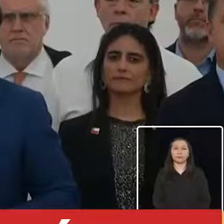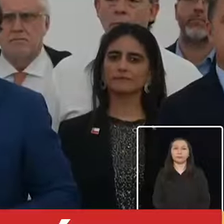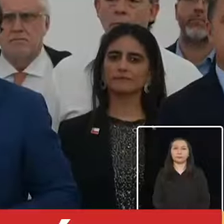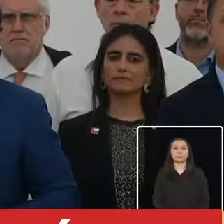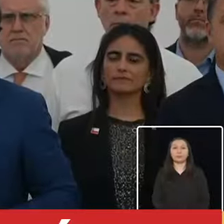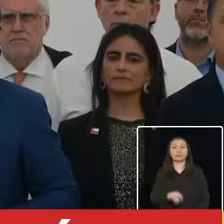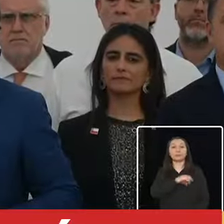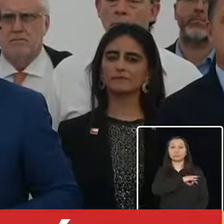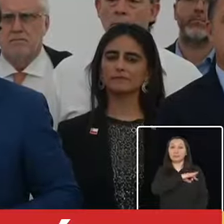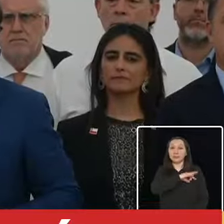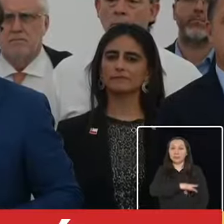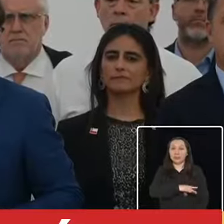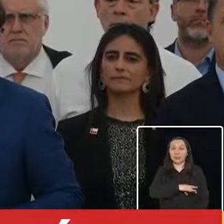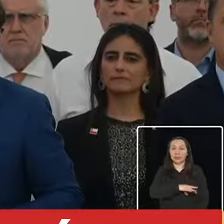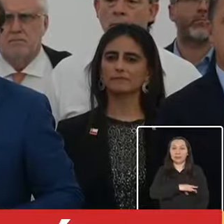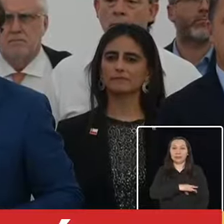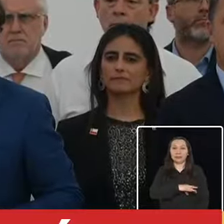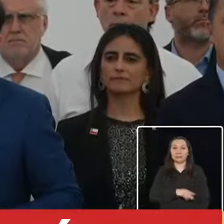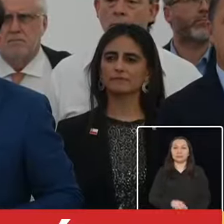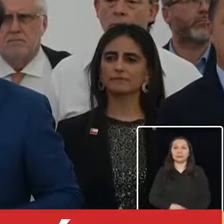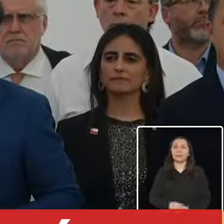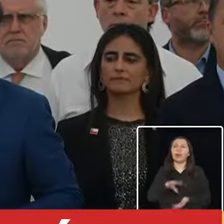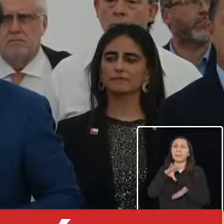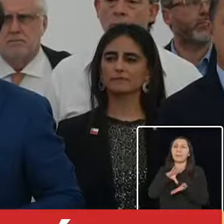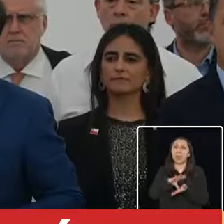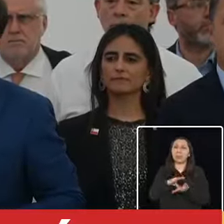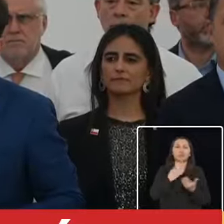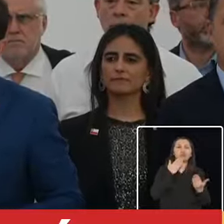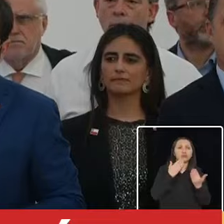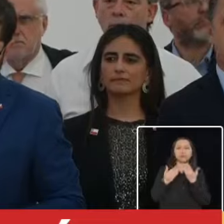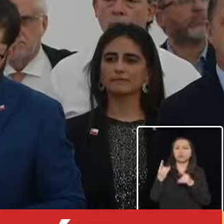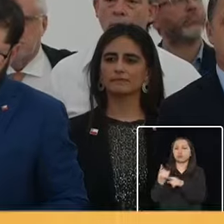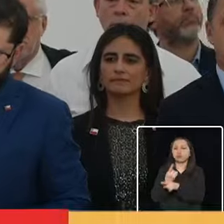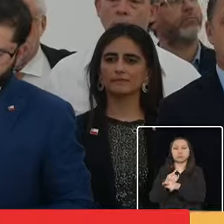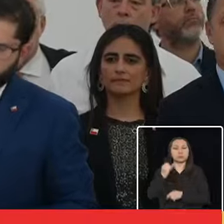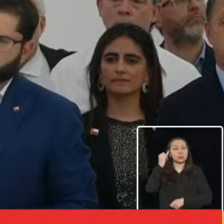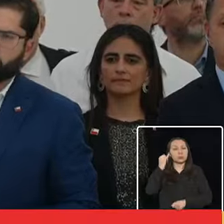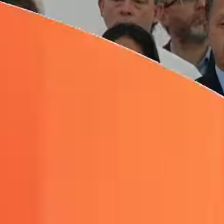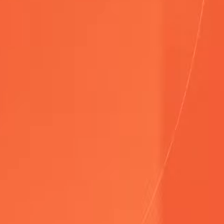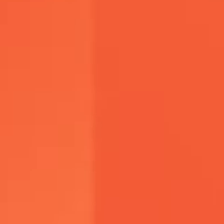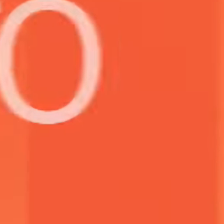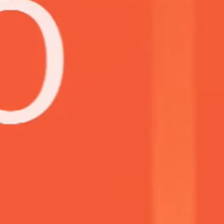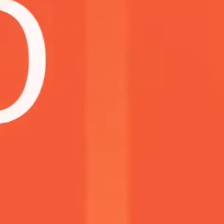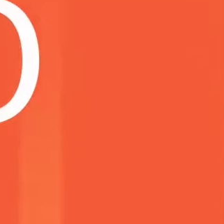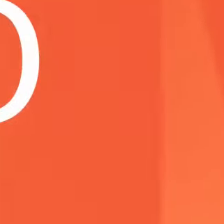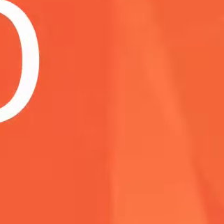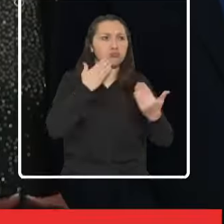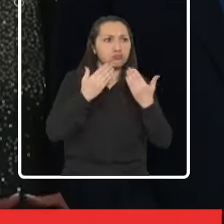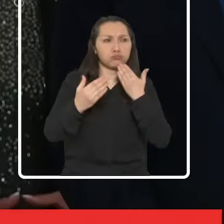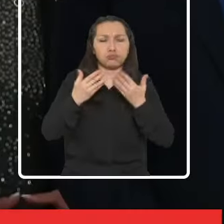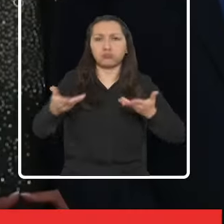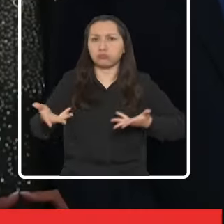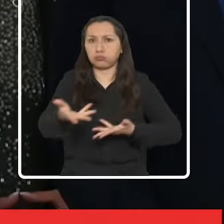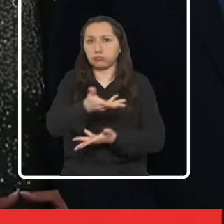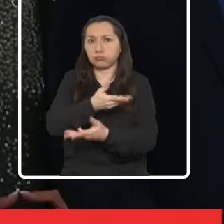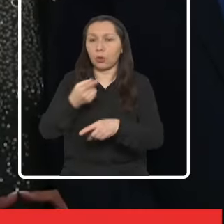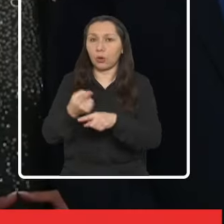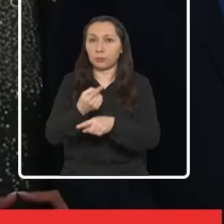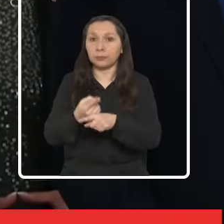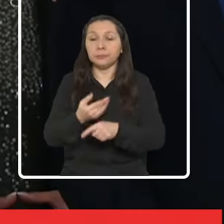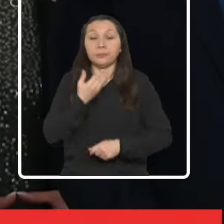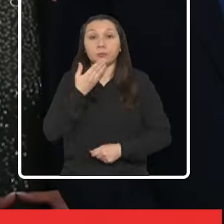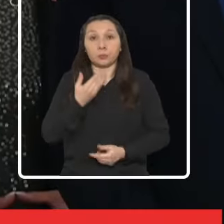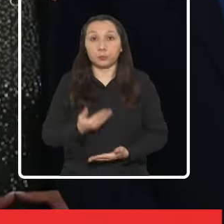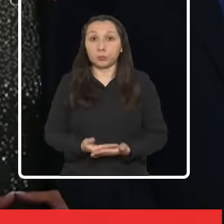Permíteme un segundo, voy a estar hablando el presidente de la República. Es un país de diálogo y siempre será un país de diálogo.